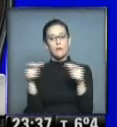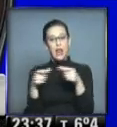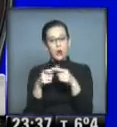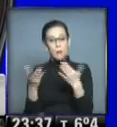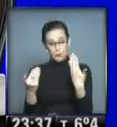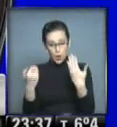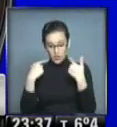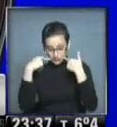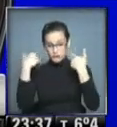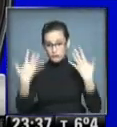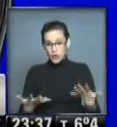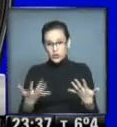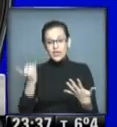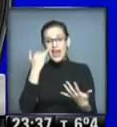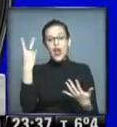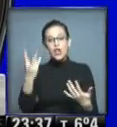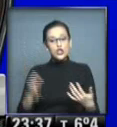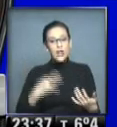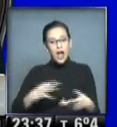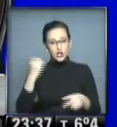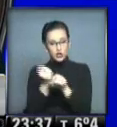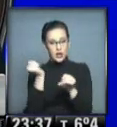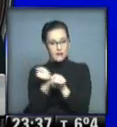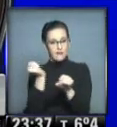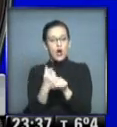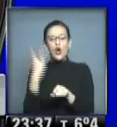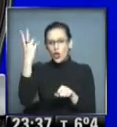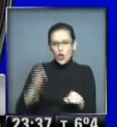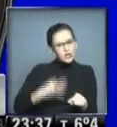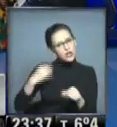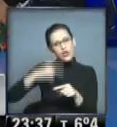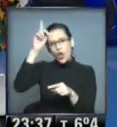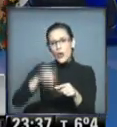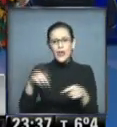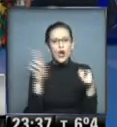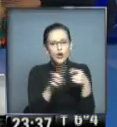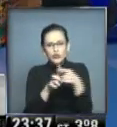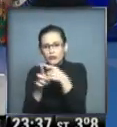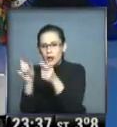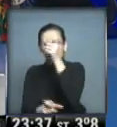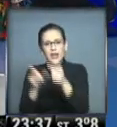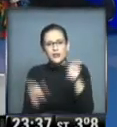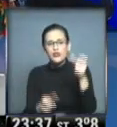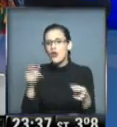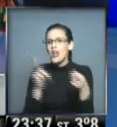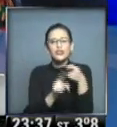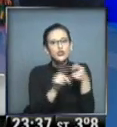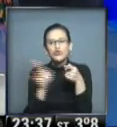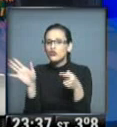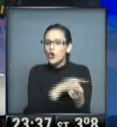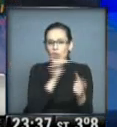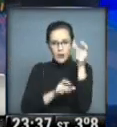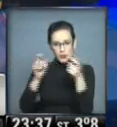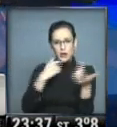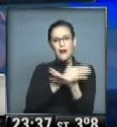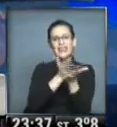Gumón, son casi 2 años de trabajo y 2 años de estar ahí todo el tiempo con los chicos, un vínculo real con todos los que participamos,